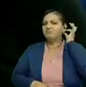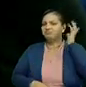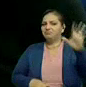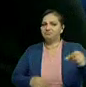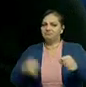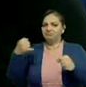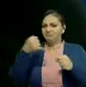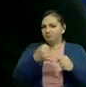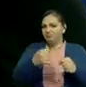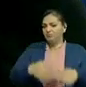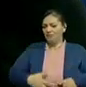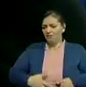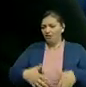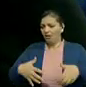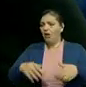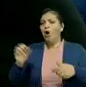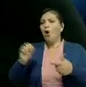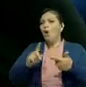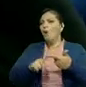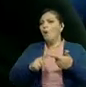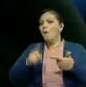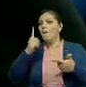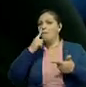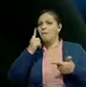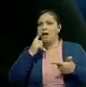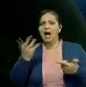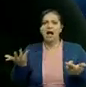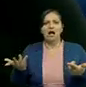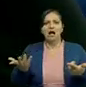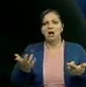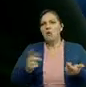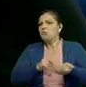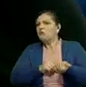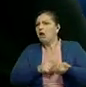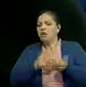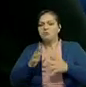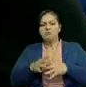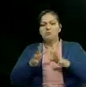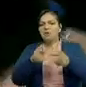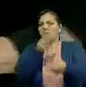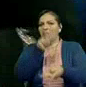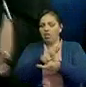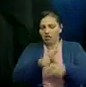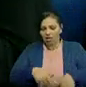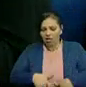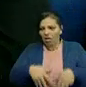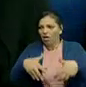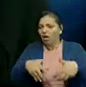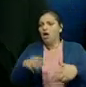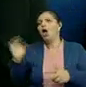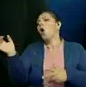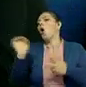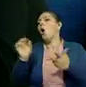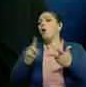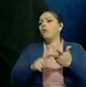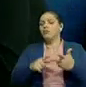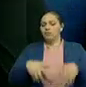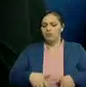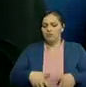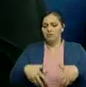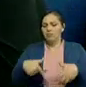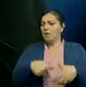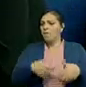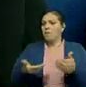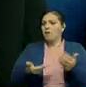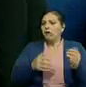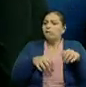malformación congénita o por un aborto terapéutico en caso de ser recomendado por un especialista, ¿qué es lo que se estaría configurando en